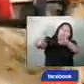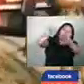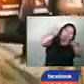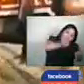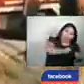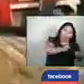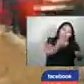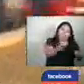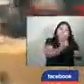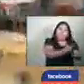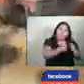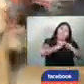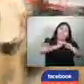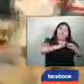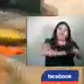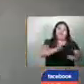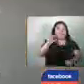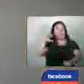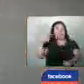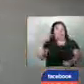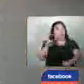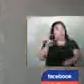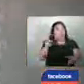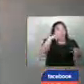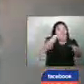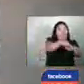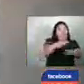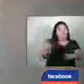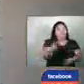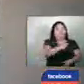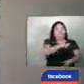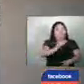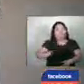personas fallecidas, entre ellos el joven con nacional.